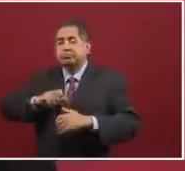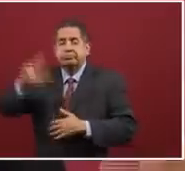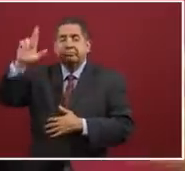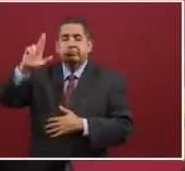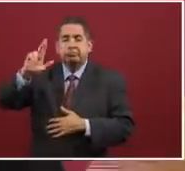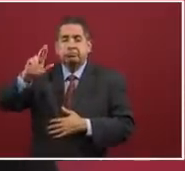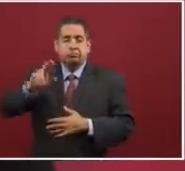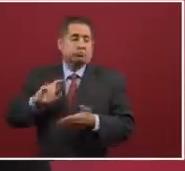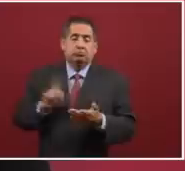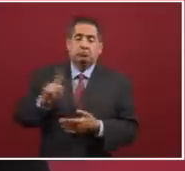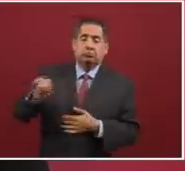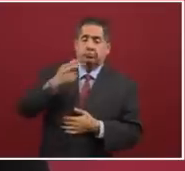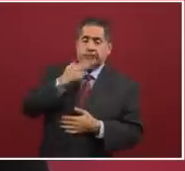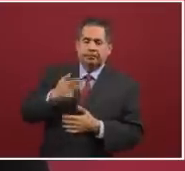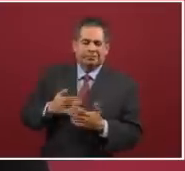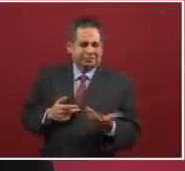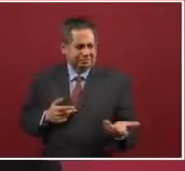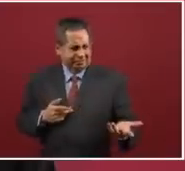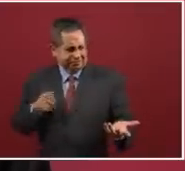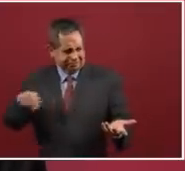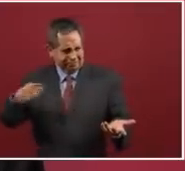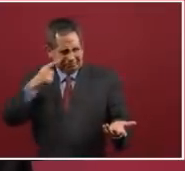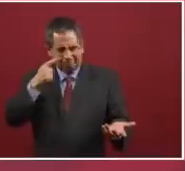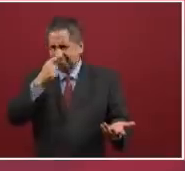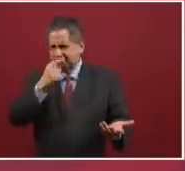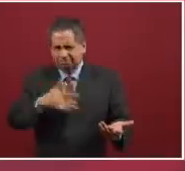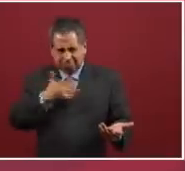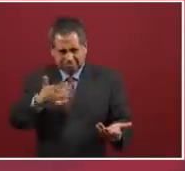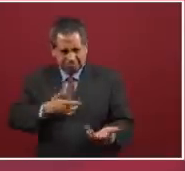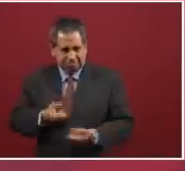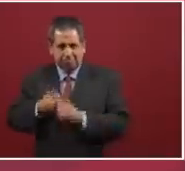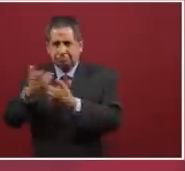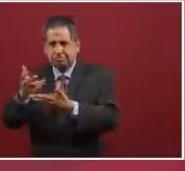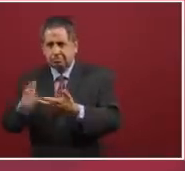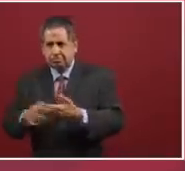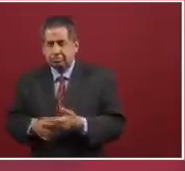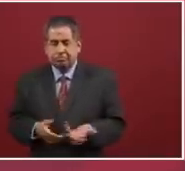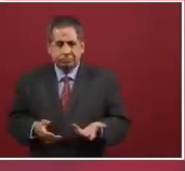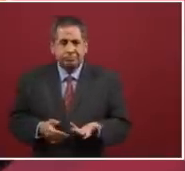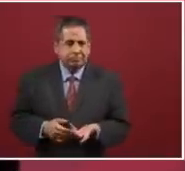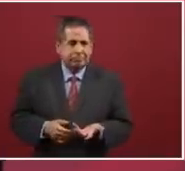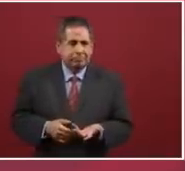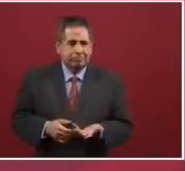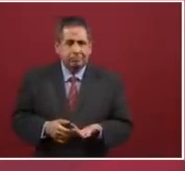gente opine. Lo que sirve es lo que pueda